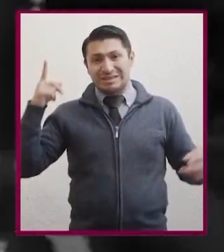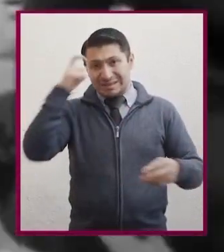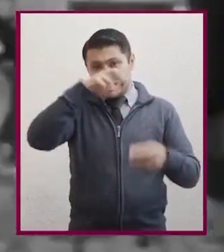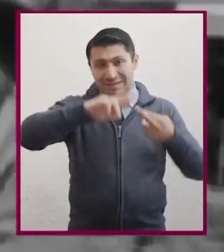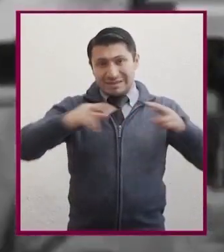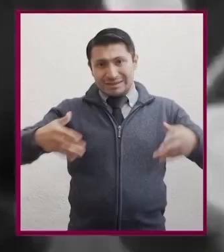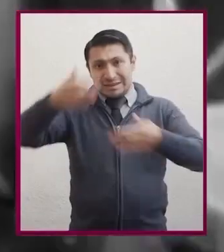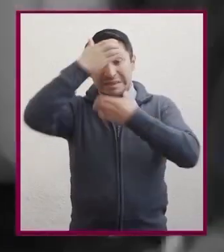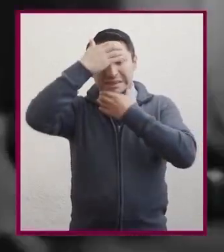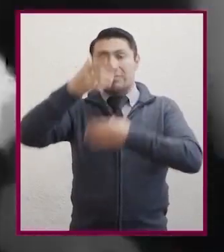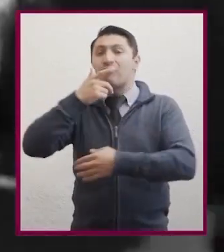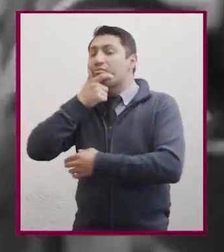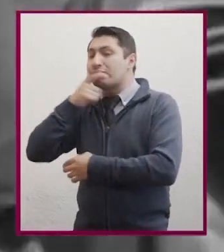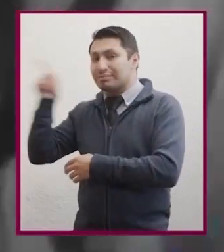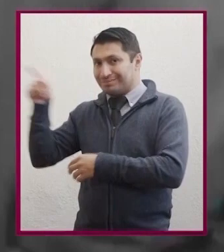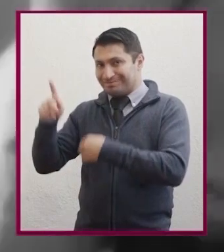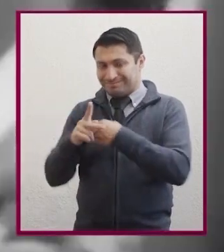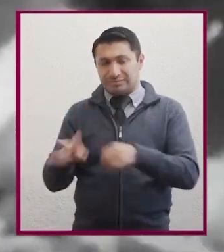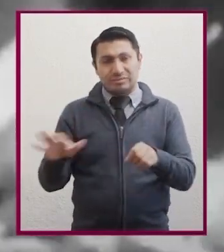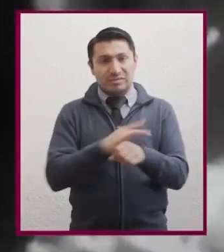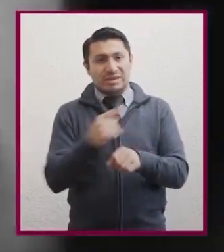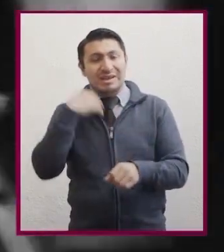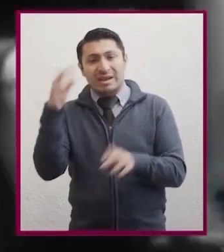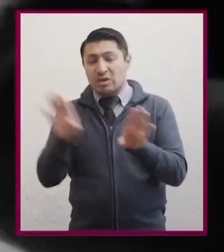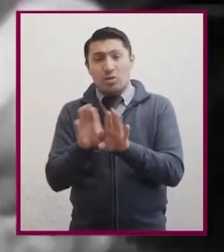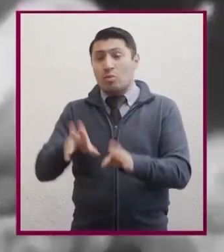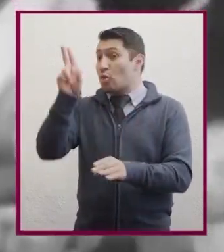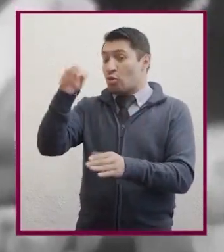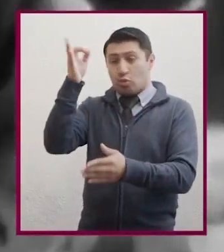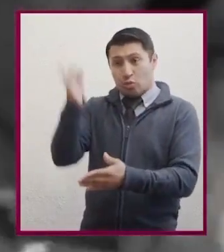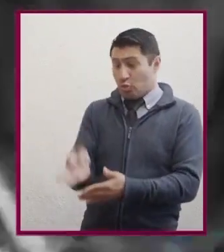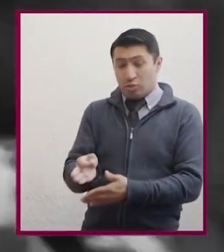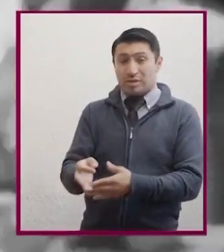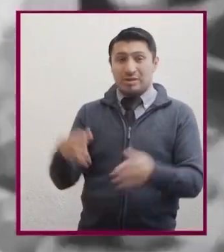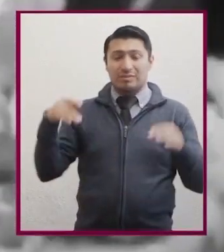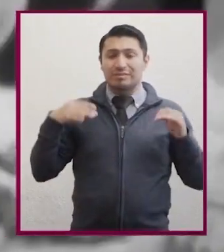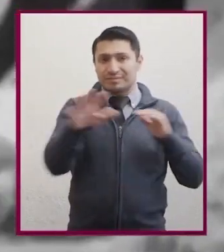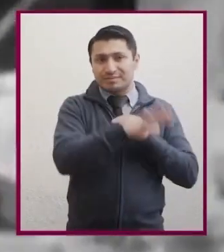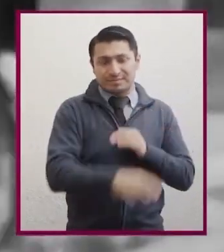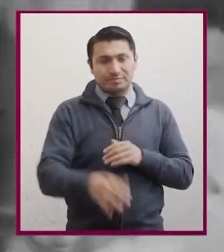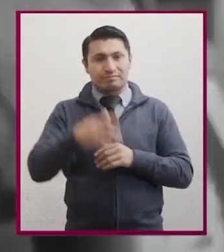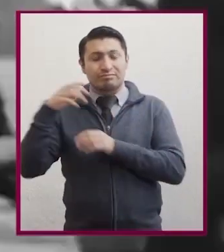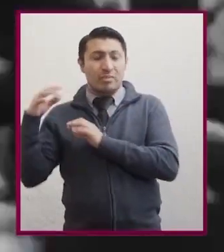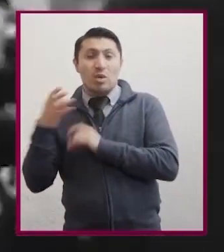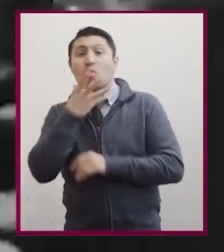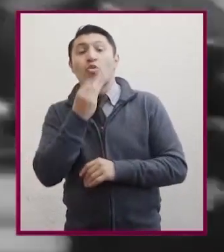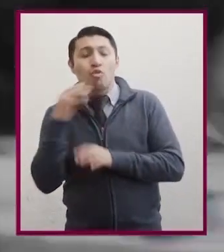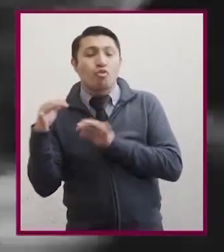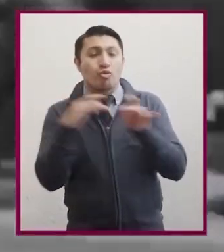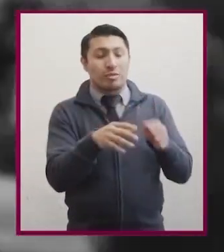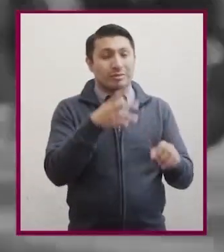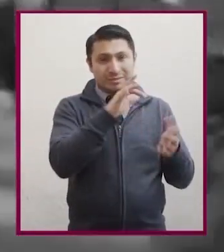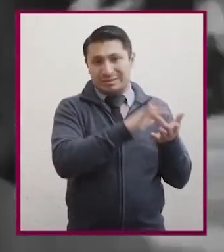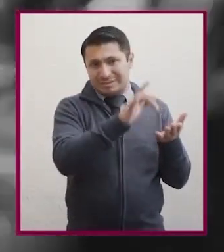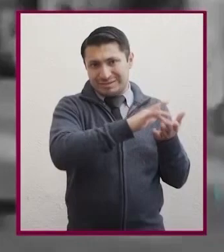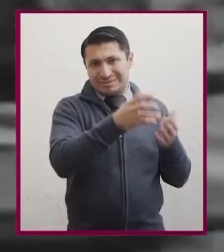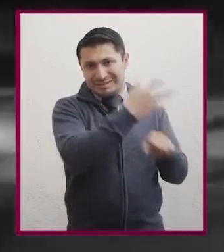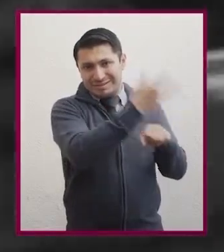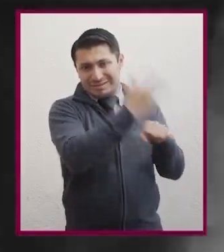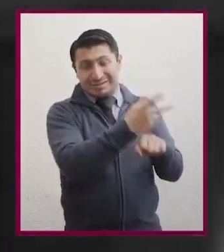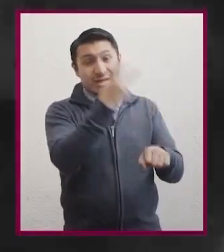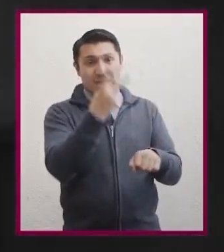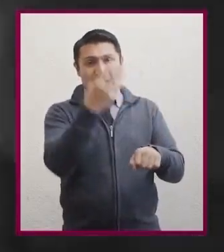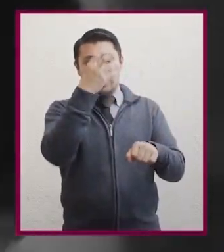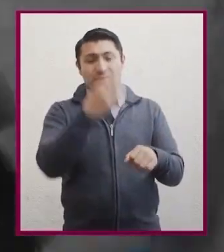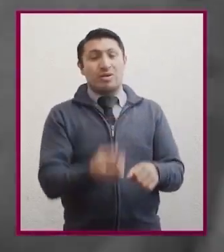británicos, ya que estos últimos querían impedir la llegada masiva de los judíos a este territorio. Con el apoyo de Estados Unidos, una de las dos